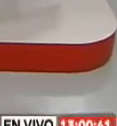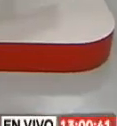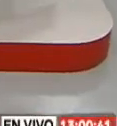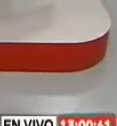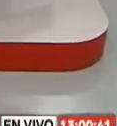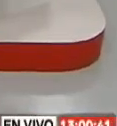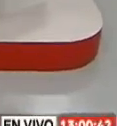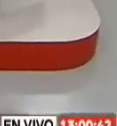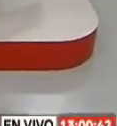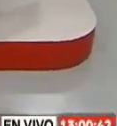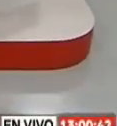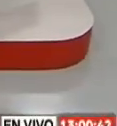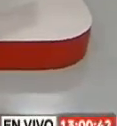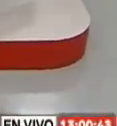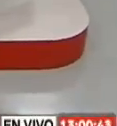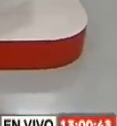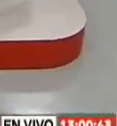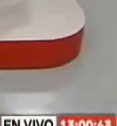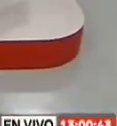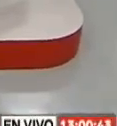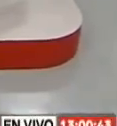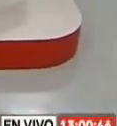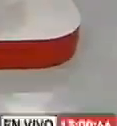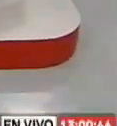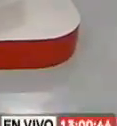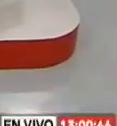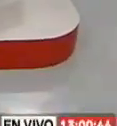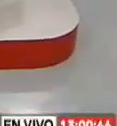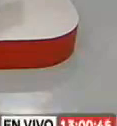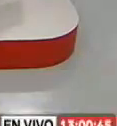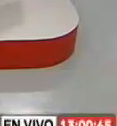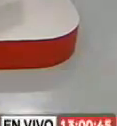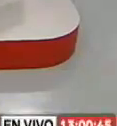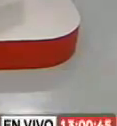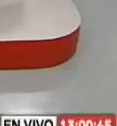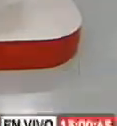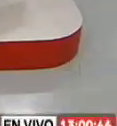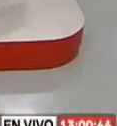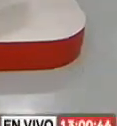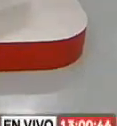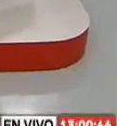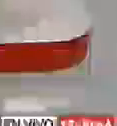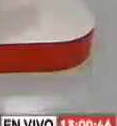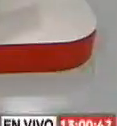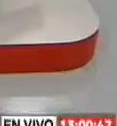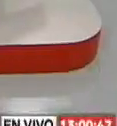Síganos en nuestras redes sociales, en Twitter, arroba Telediario S,